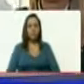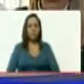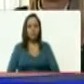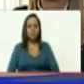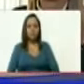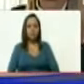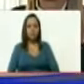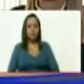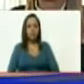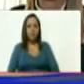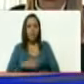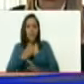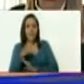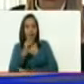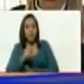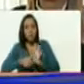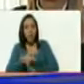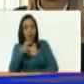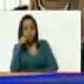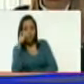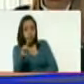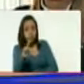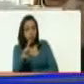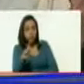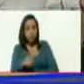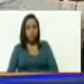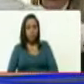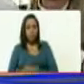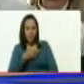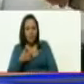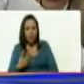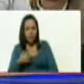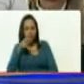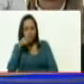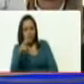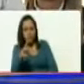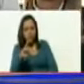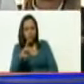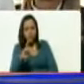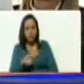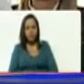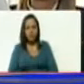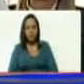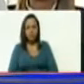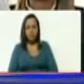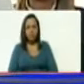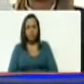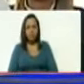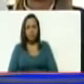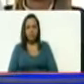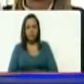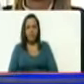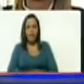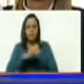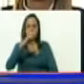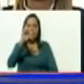Hay que incrementar la seguridad. Yo le pido a la seguridad interna, patrimonial, al